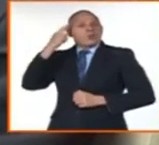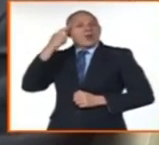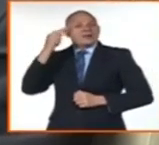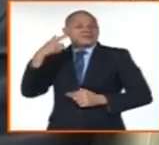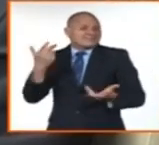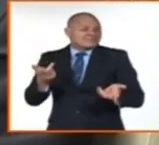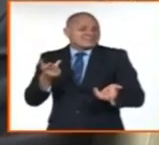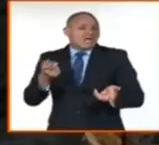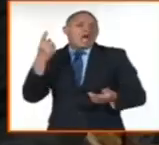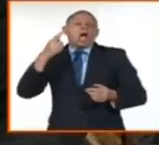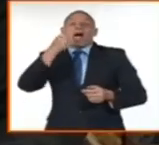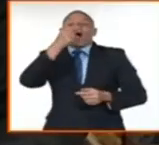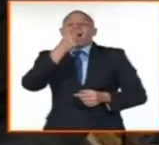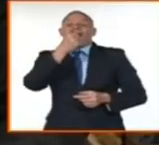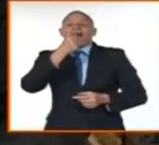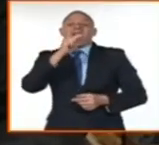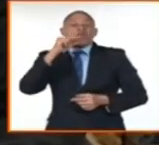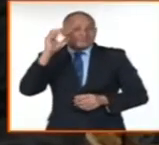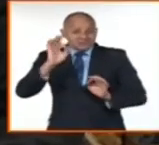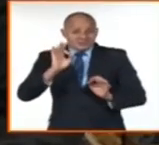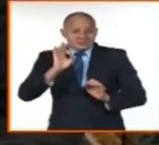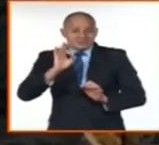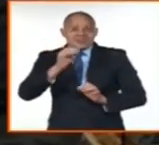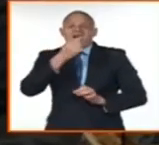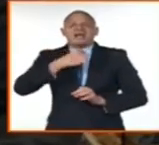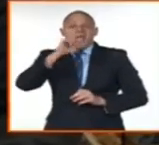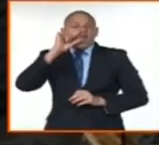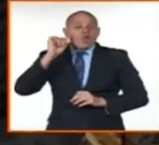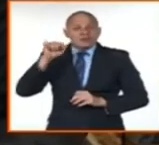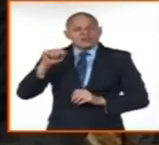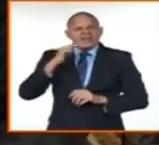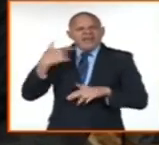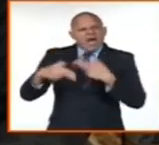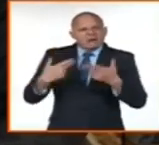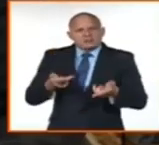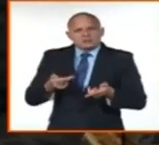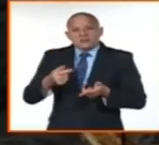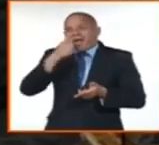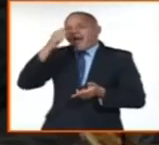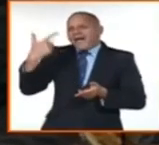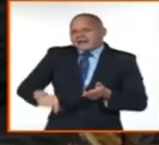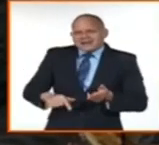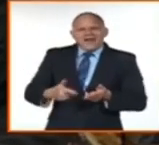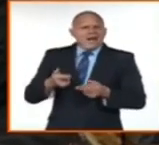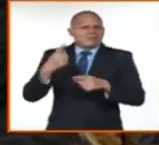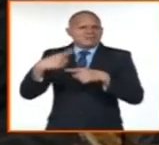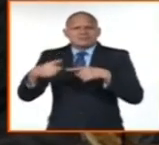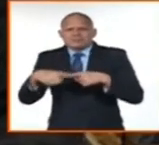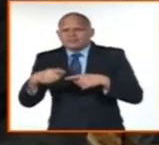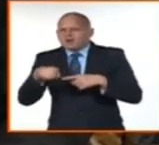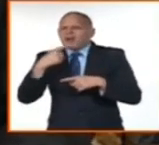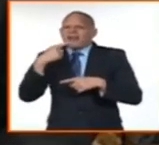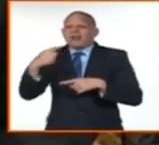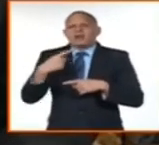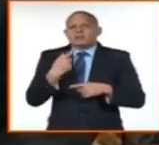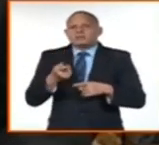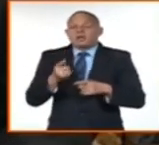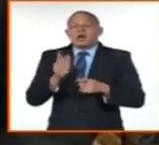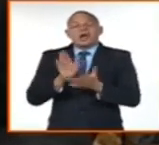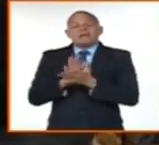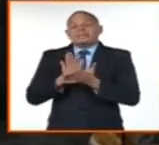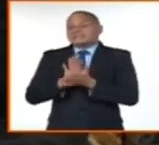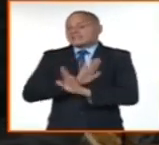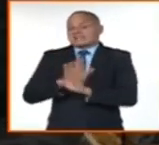Carlos Manuel de Céspedes, un rico que tenía en sus plantaciones de caña esclavos, que es lo primero que hace, declara la guerra a